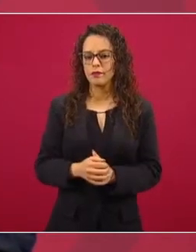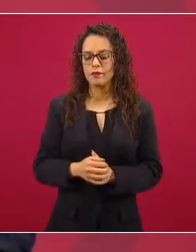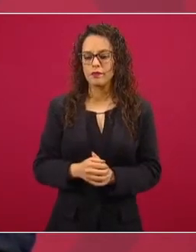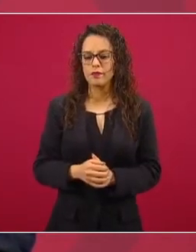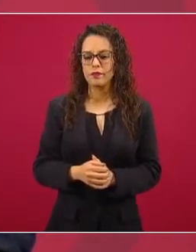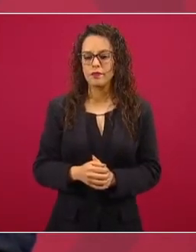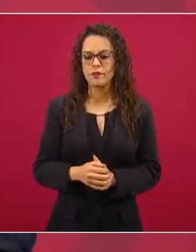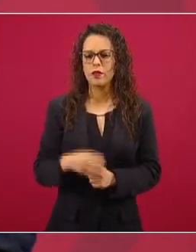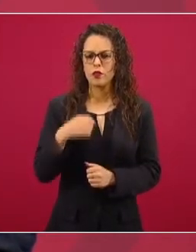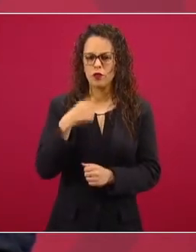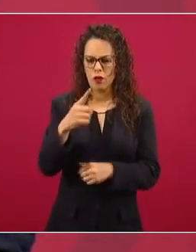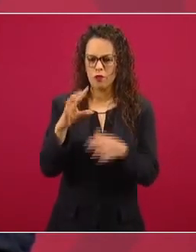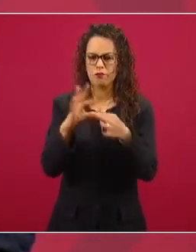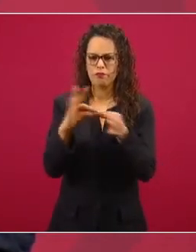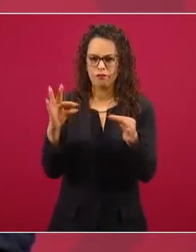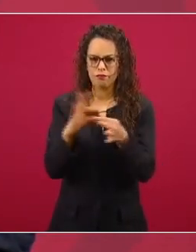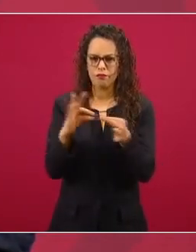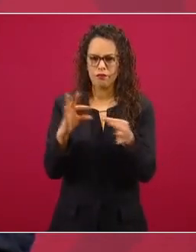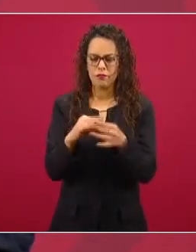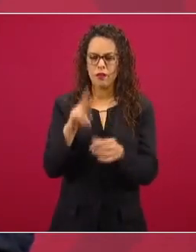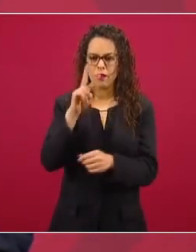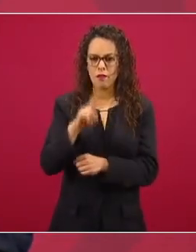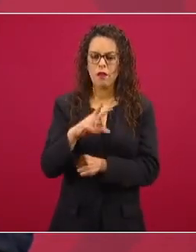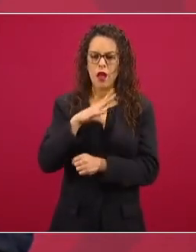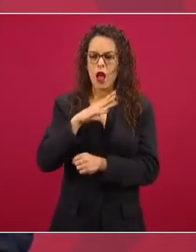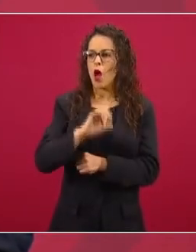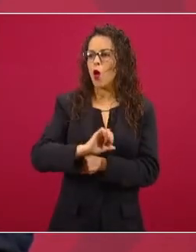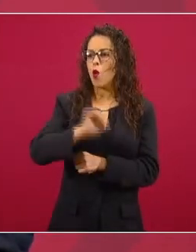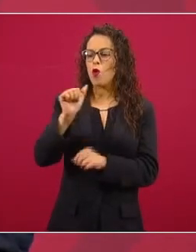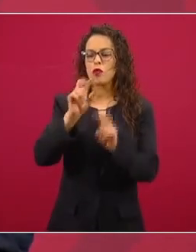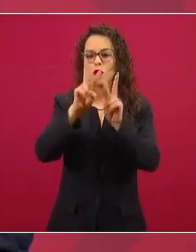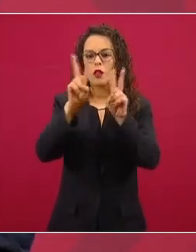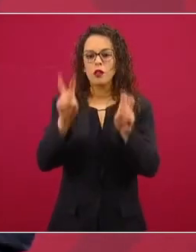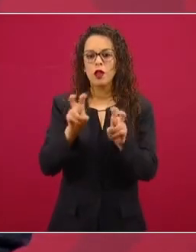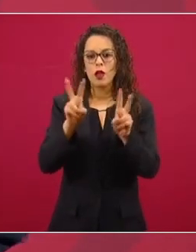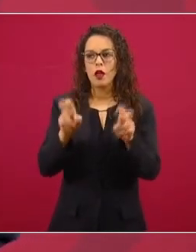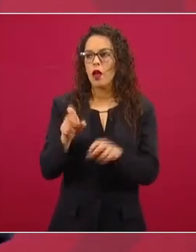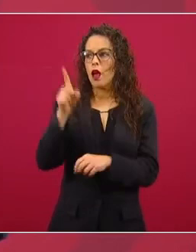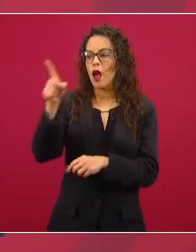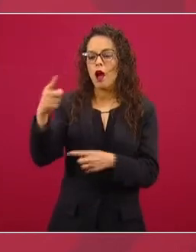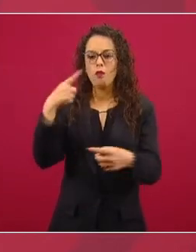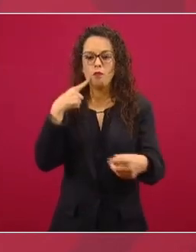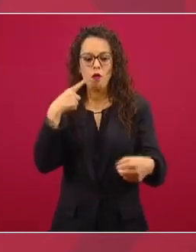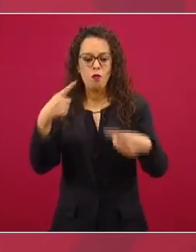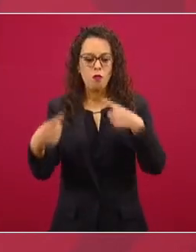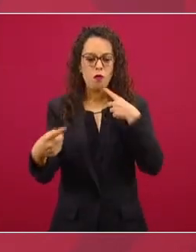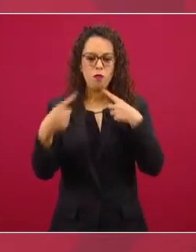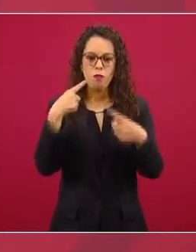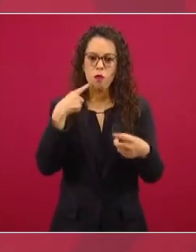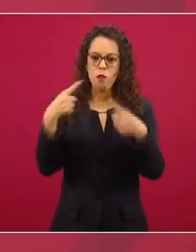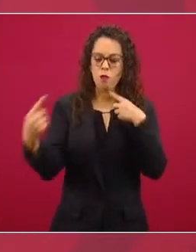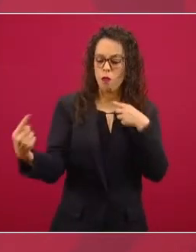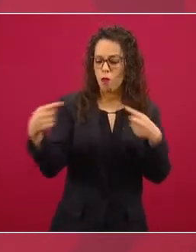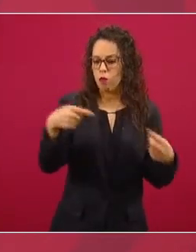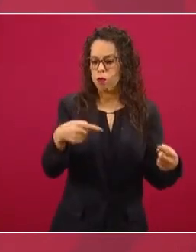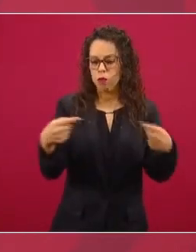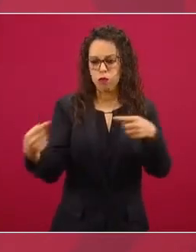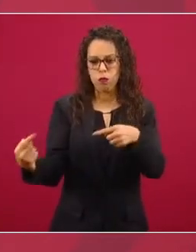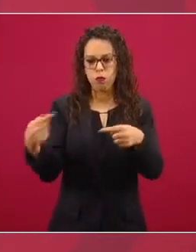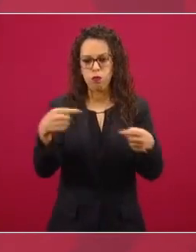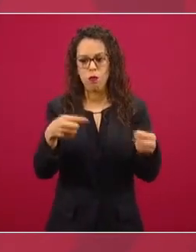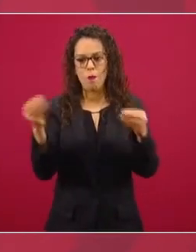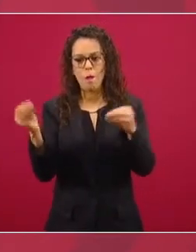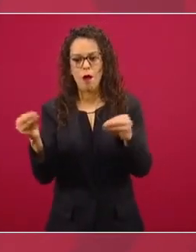que son otros los temas que están debatiendo y espero que no se